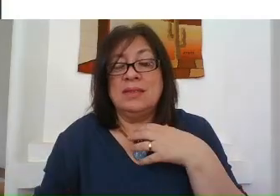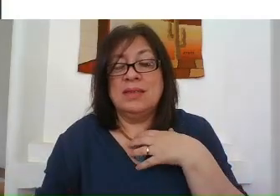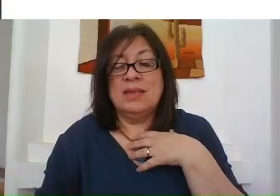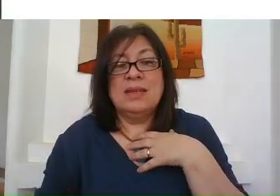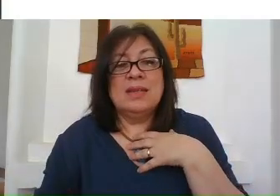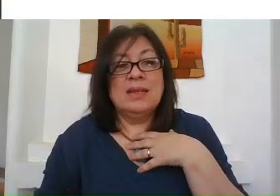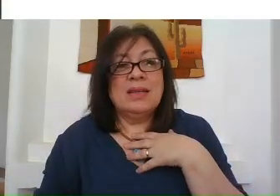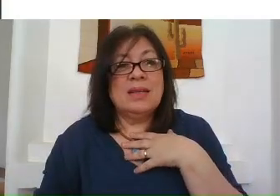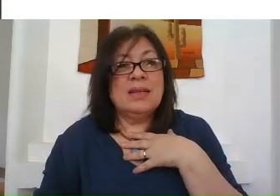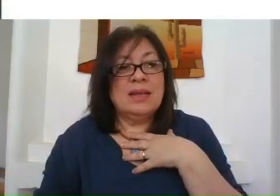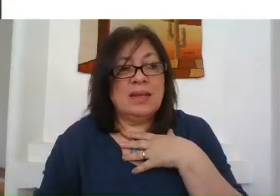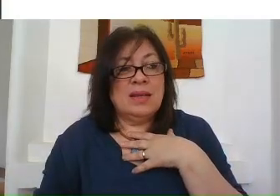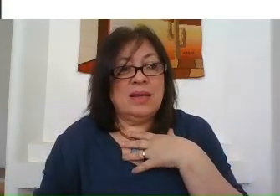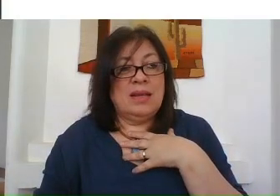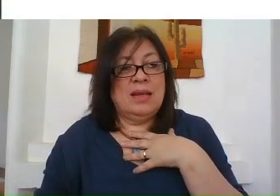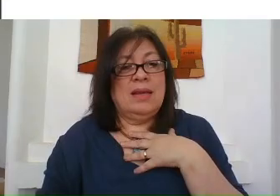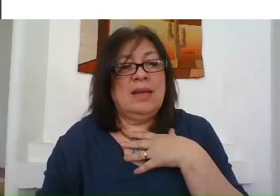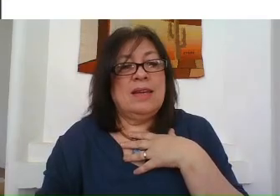interacciones.